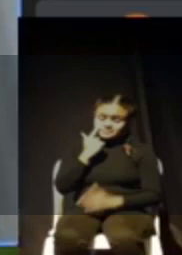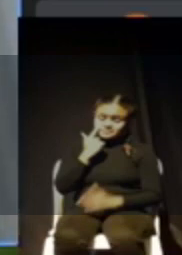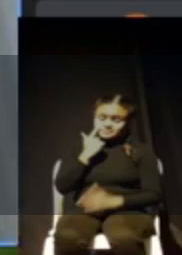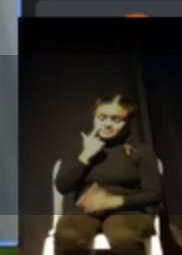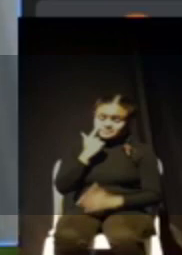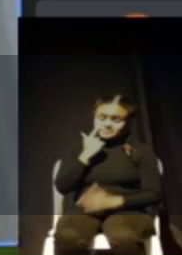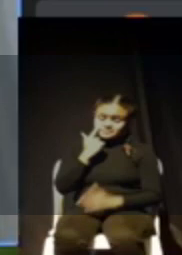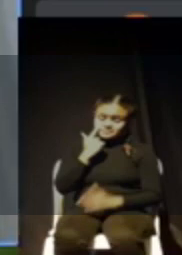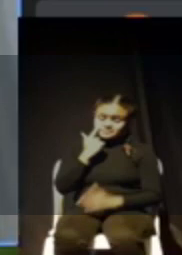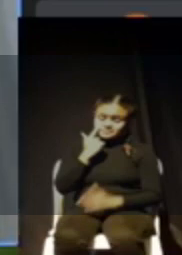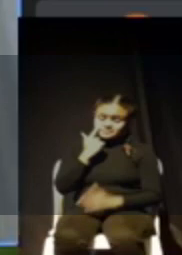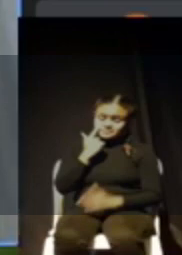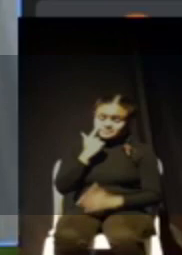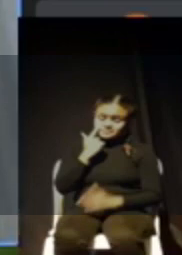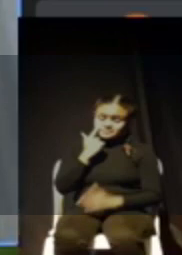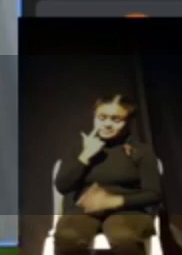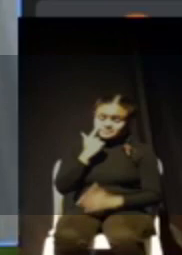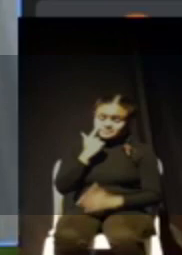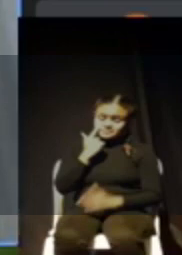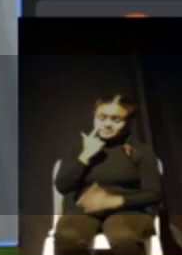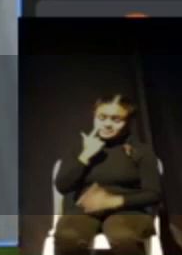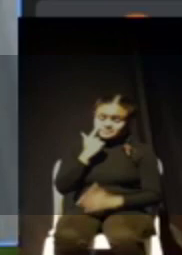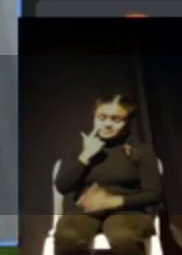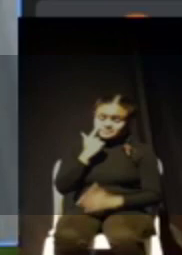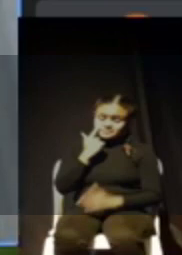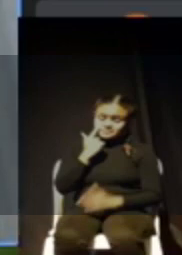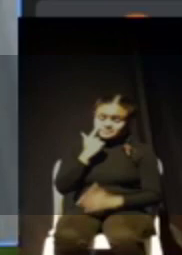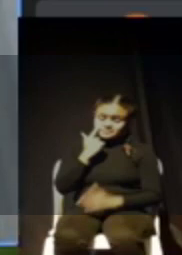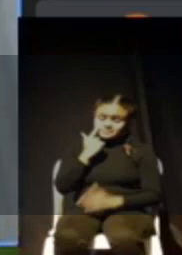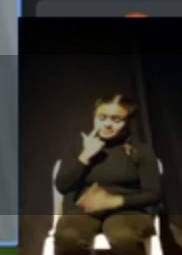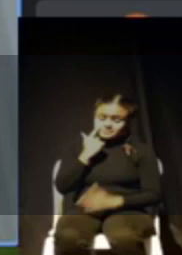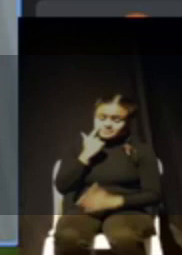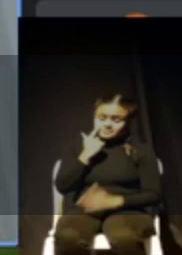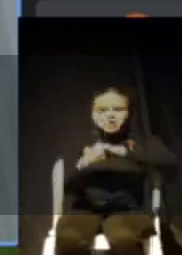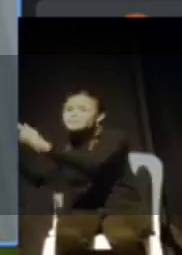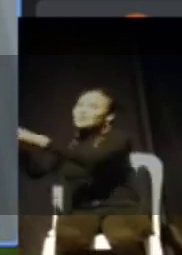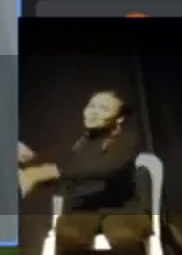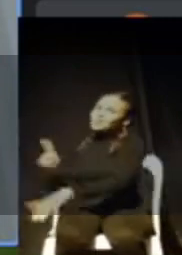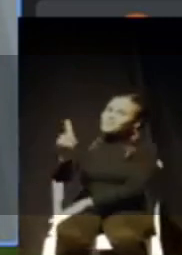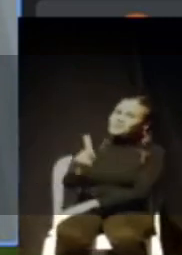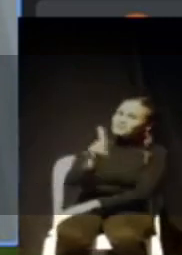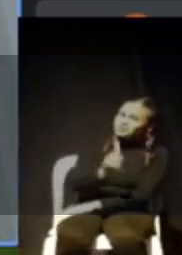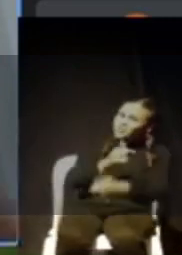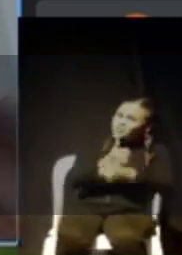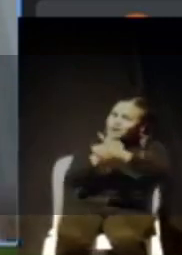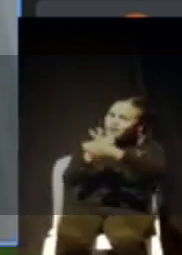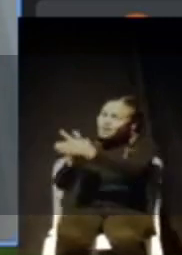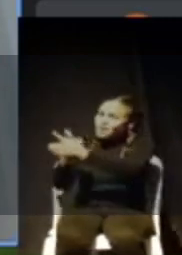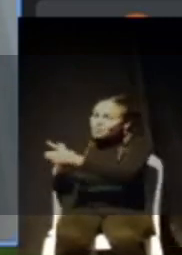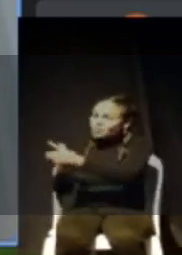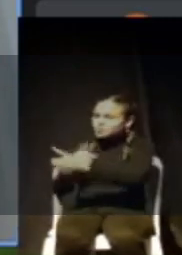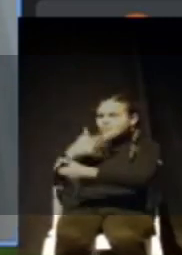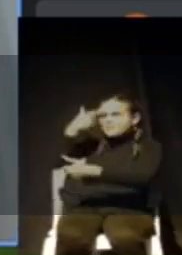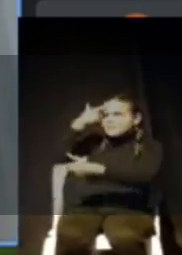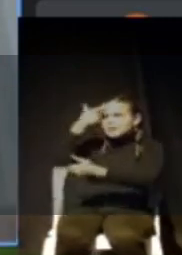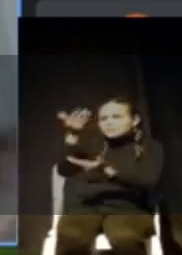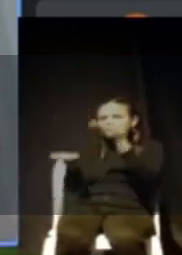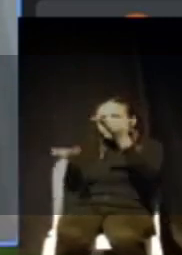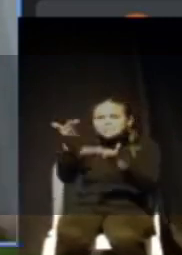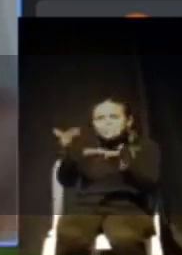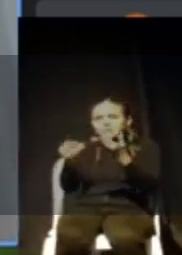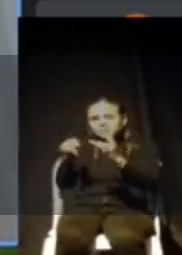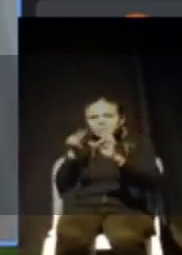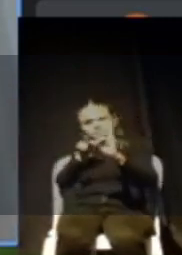los matices son trastocados por las narrativas históricas del sujeto colectivo e individual que lo enuncia. Esto marca las sensibles diferencias entre las concepciones que han